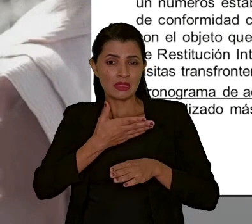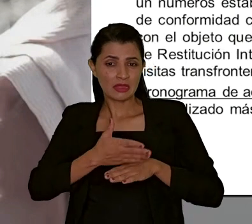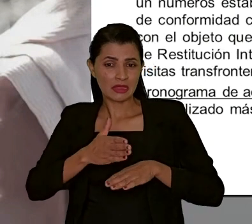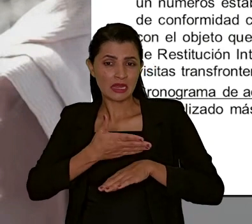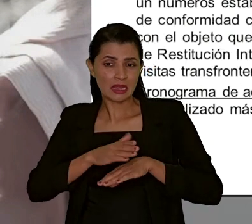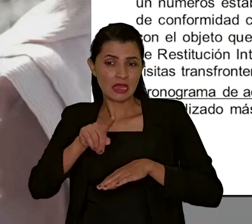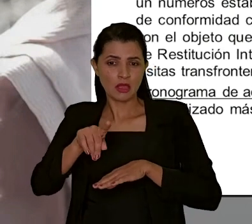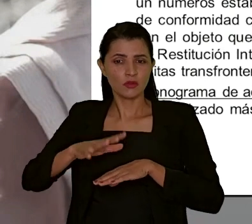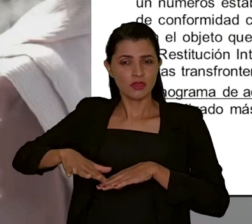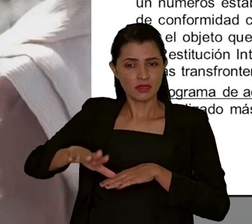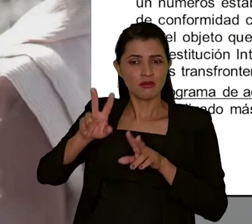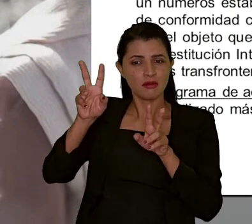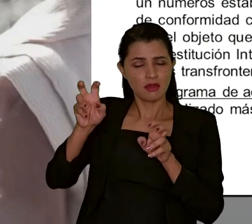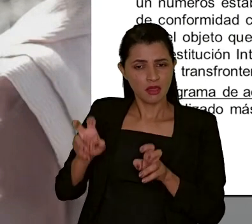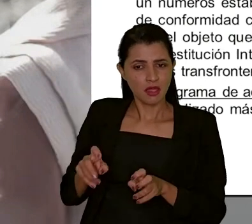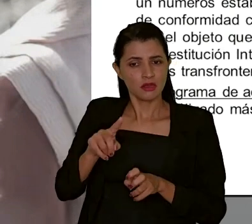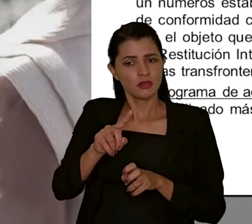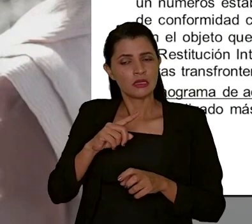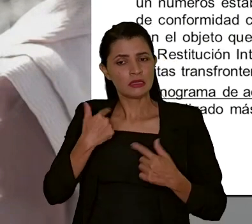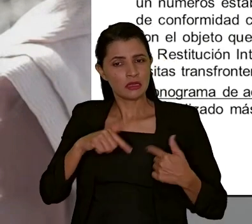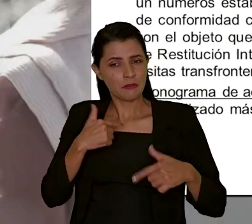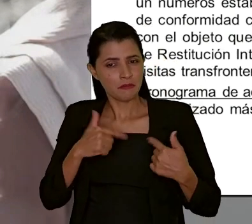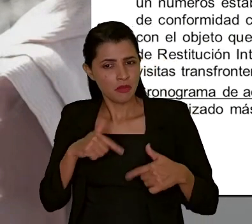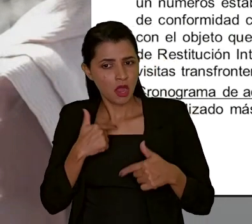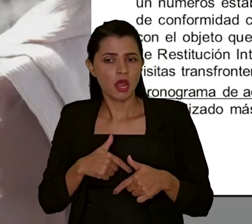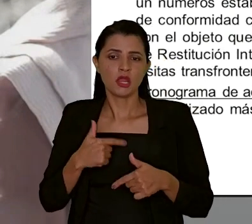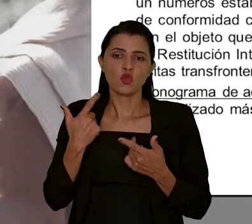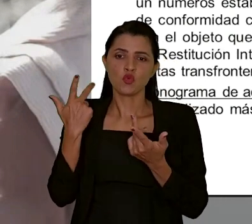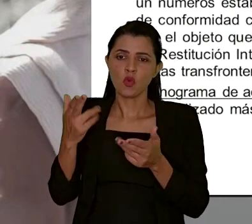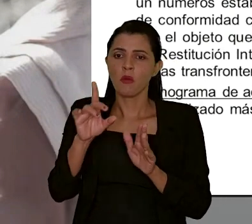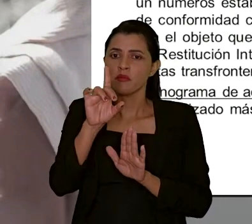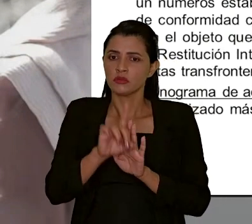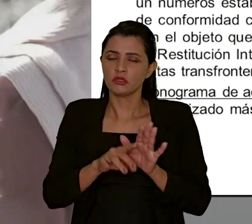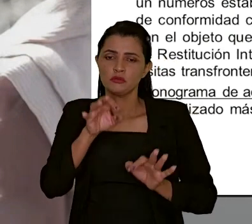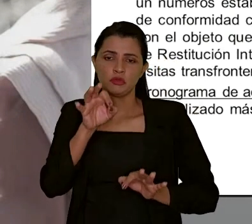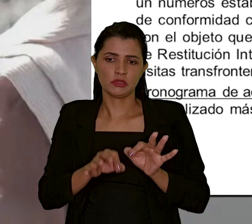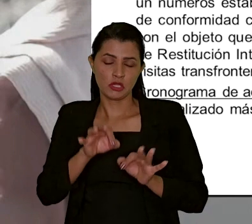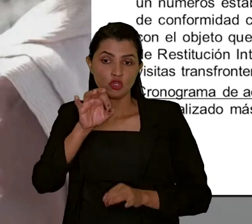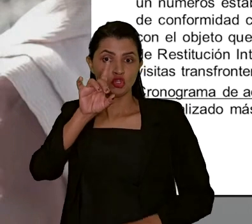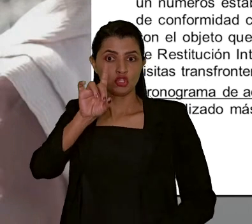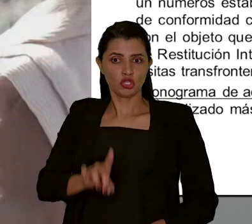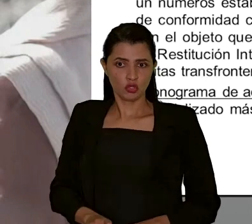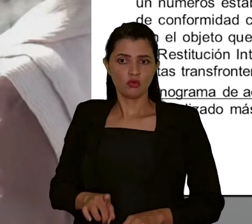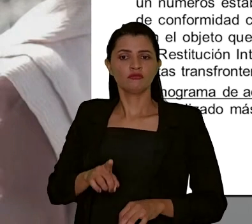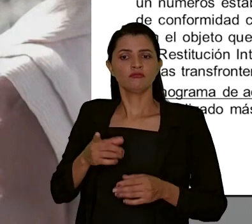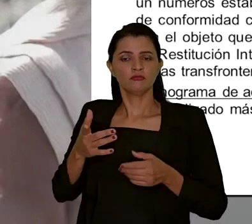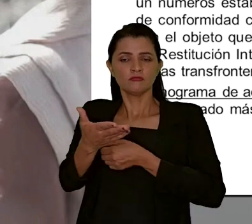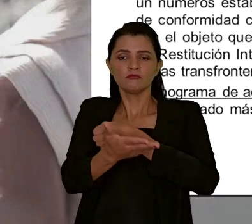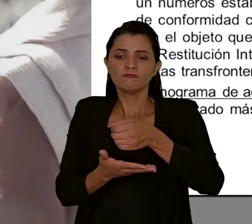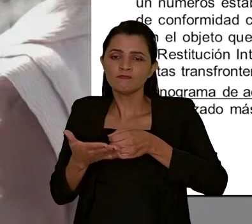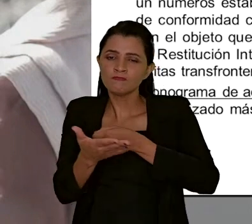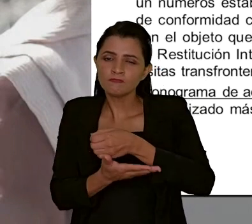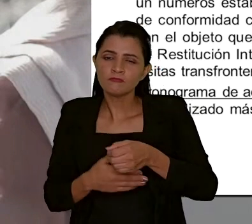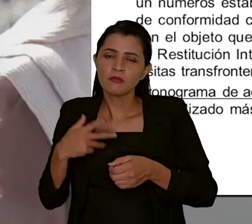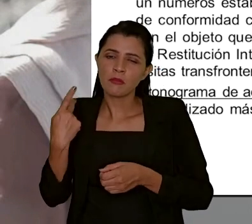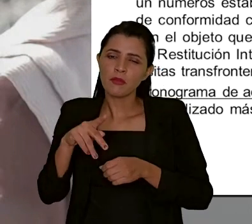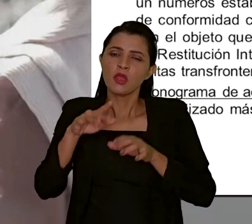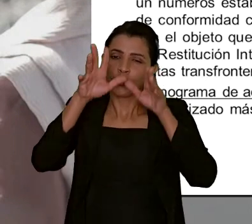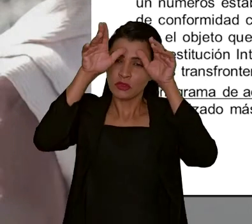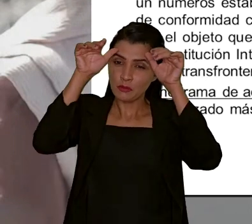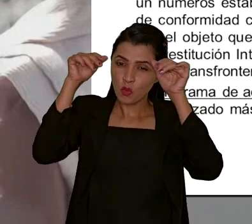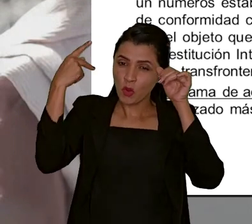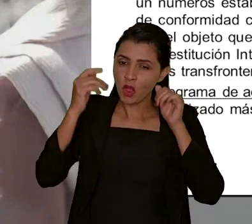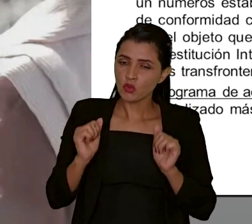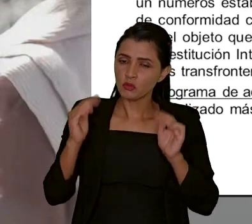en la materia y que actúan como verdaderos directores del proceso. Fue reglamentada por el Tribunal Superior de